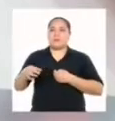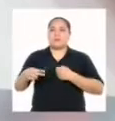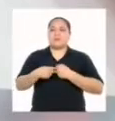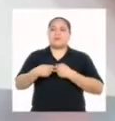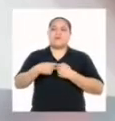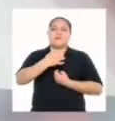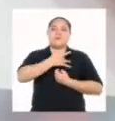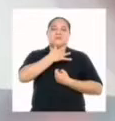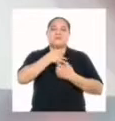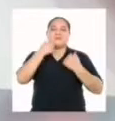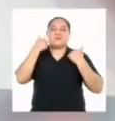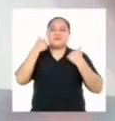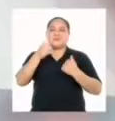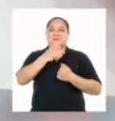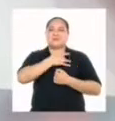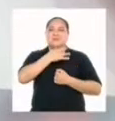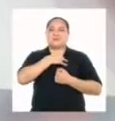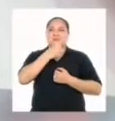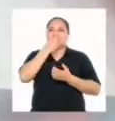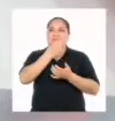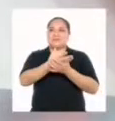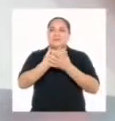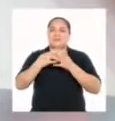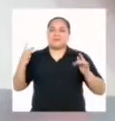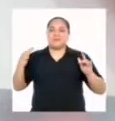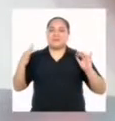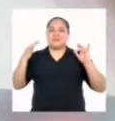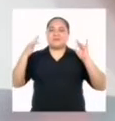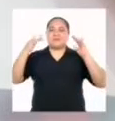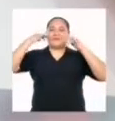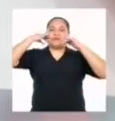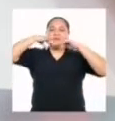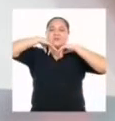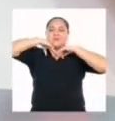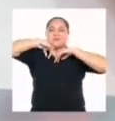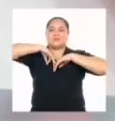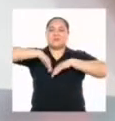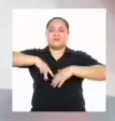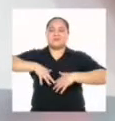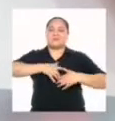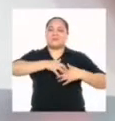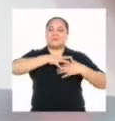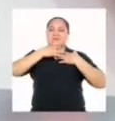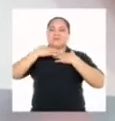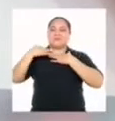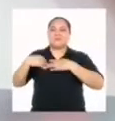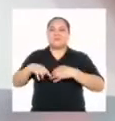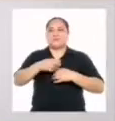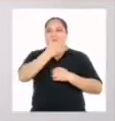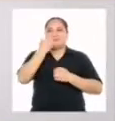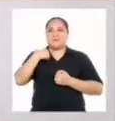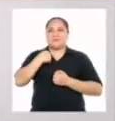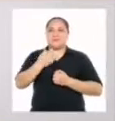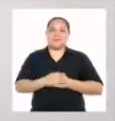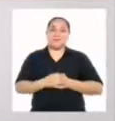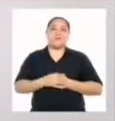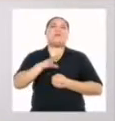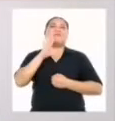Esto se siente muy bien. Siento como la buena vibra ambiental recorre mis circuitos y va mejorando mi sistema.